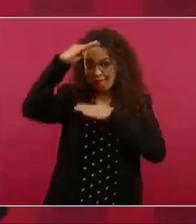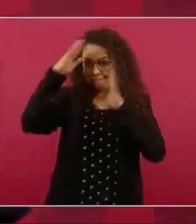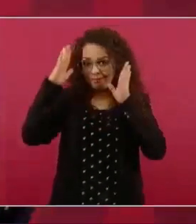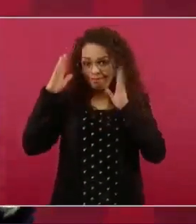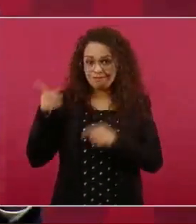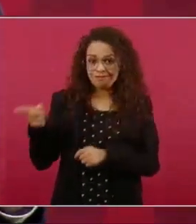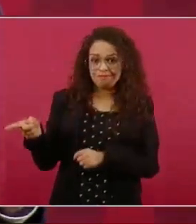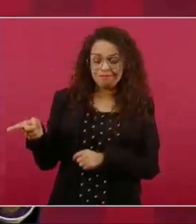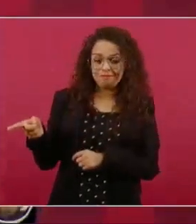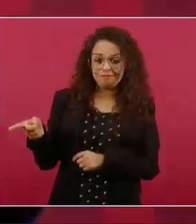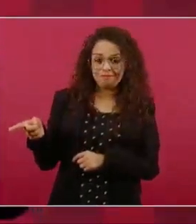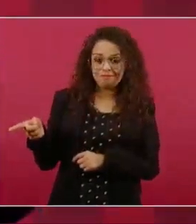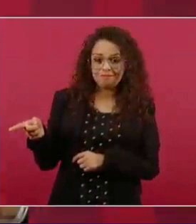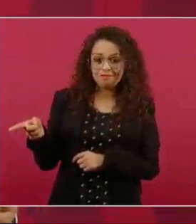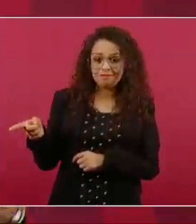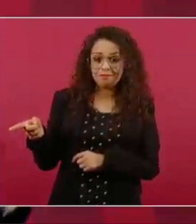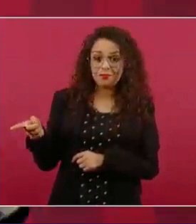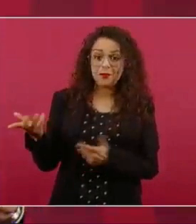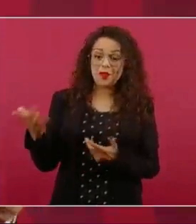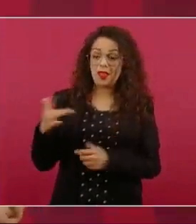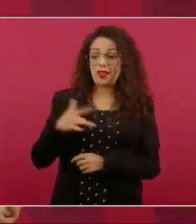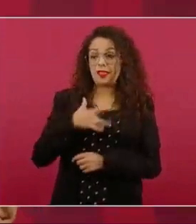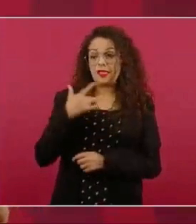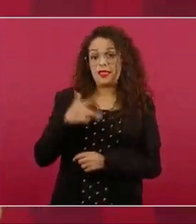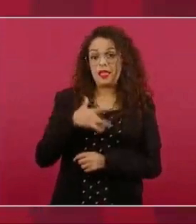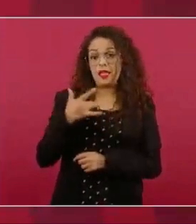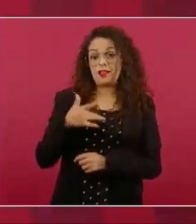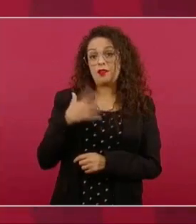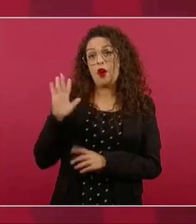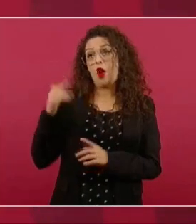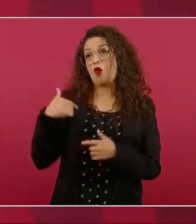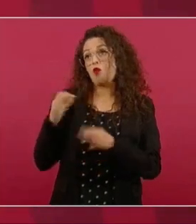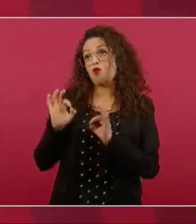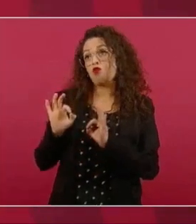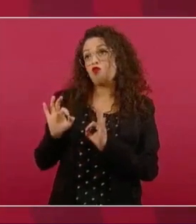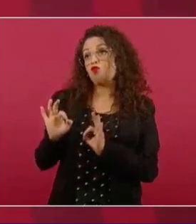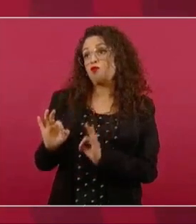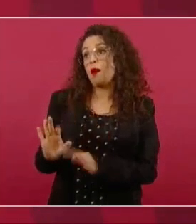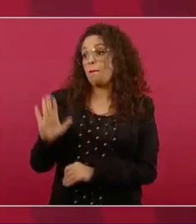se daban baños y se siguen dando baños de pureza,